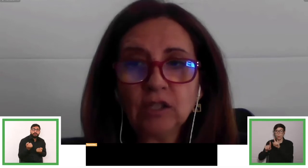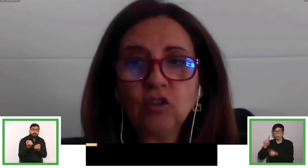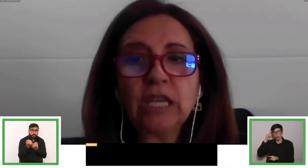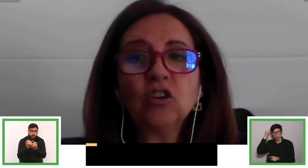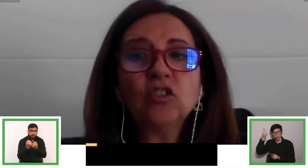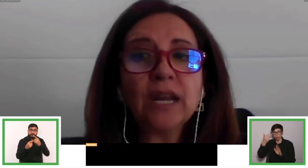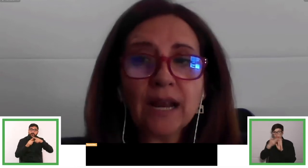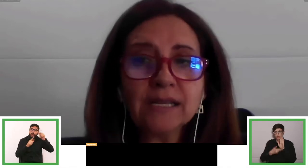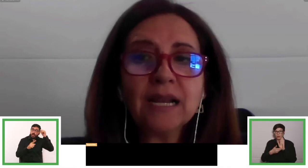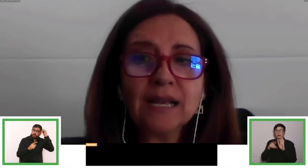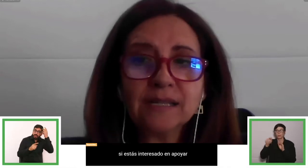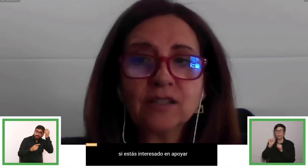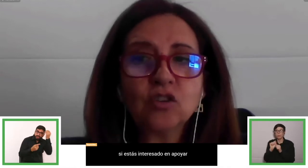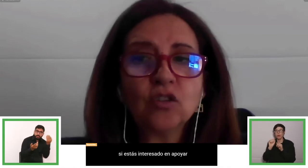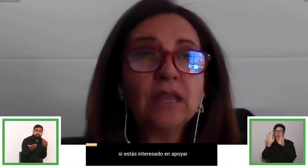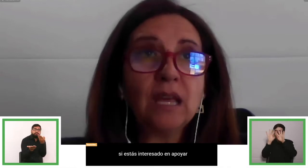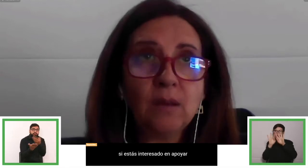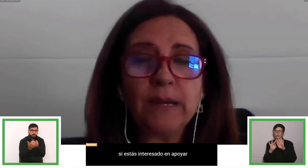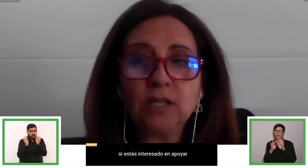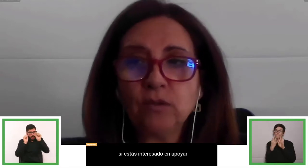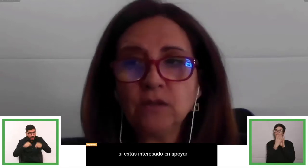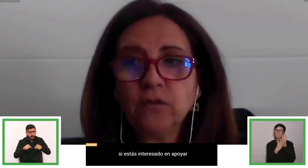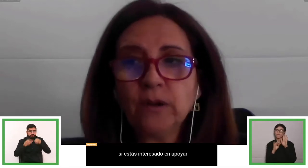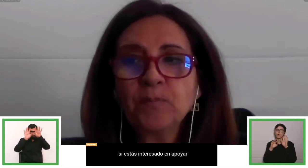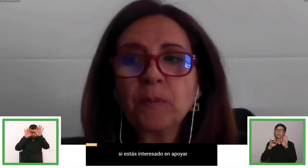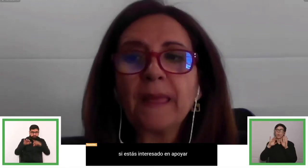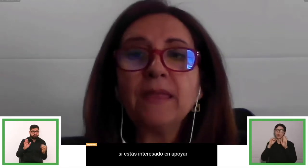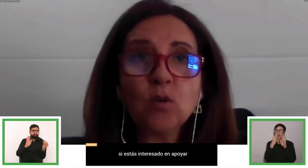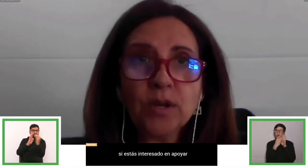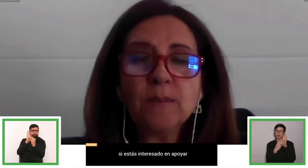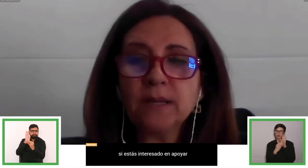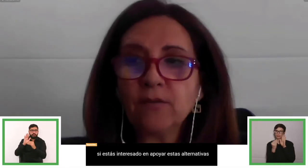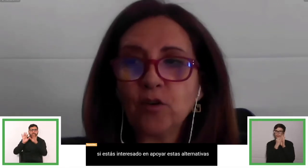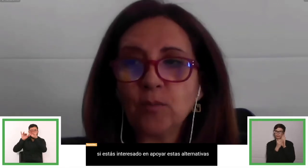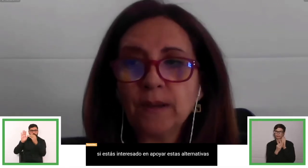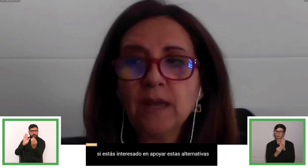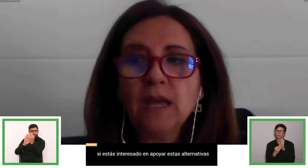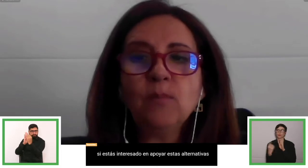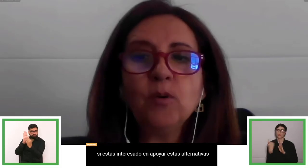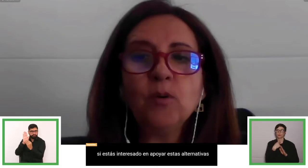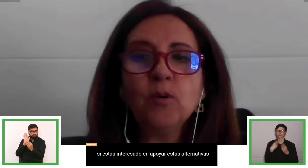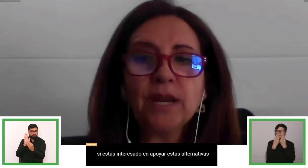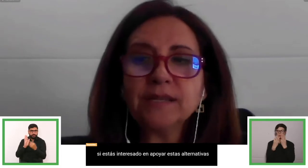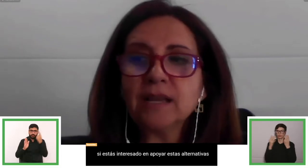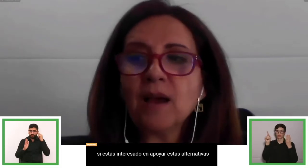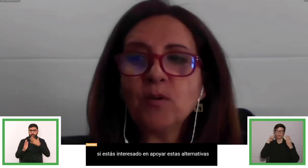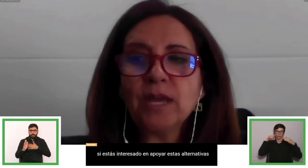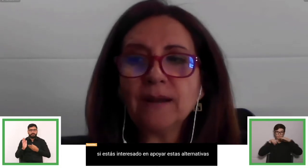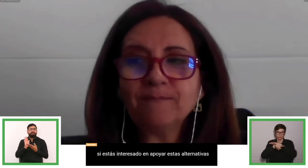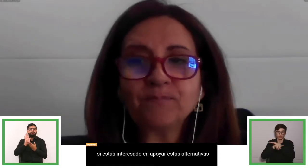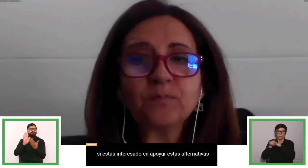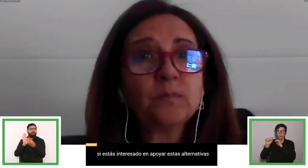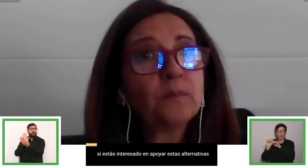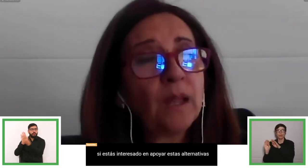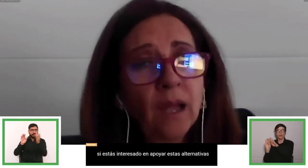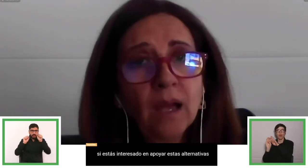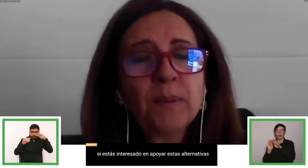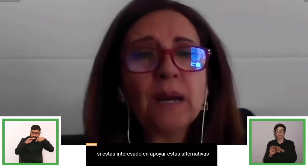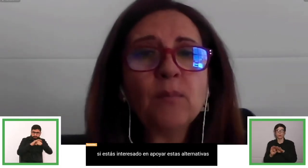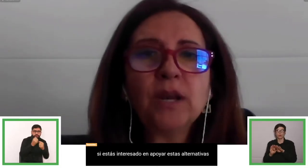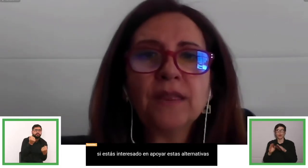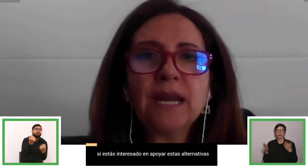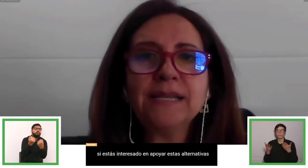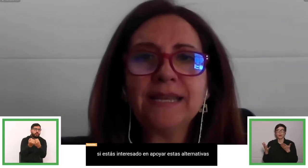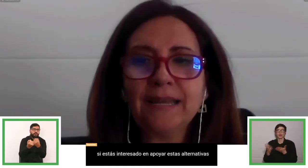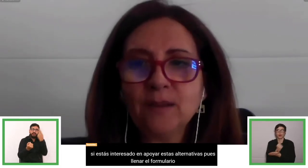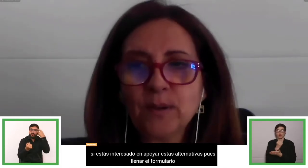de contacto que encontrarás en la sección de Impact Transfer de nuestra plataforma y podrás apoyar para